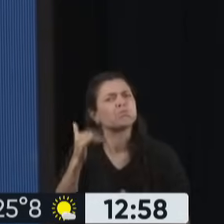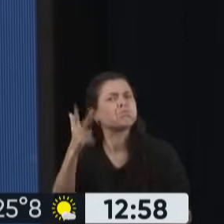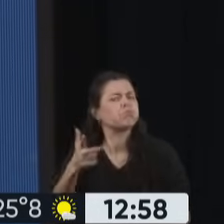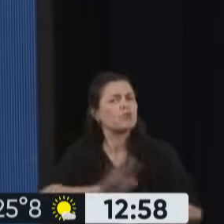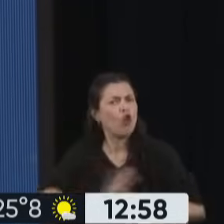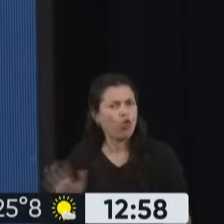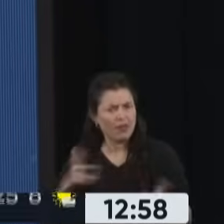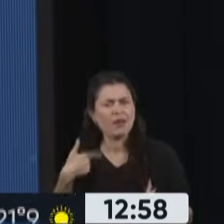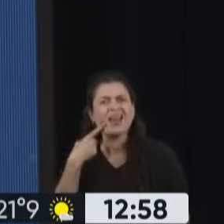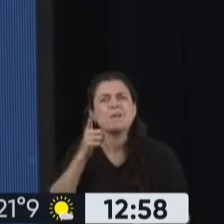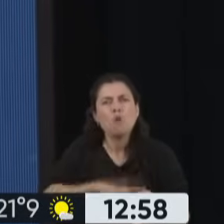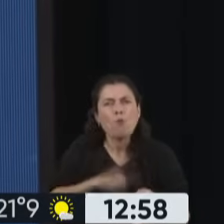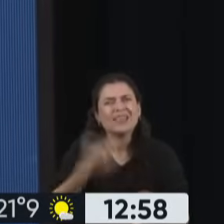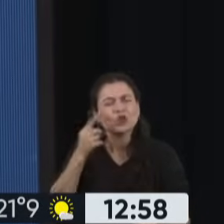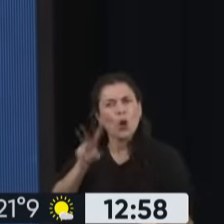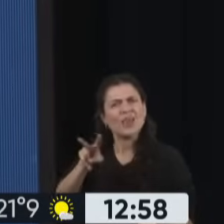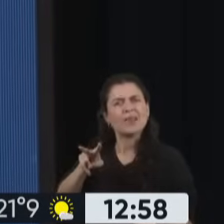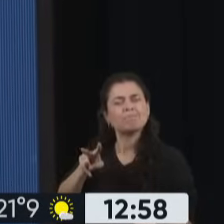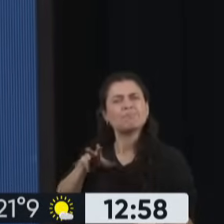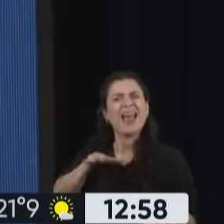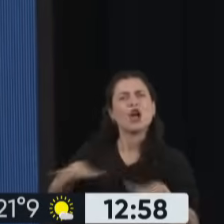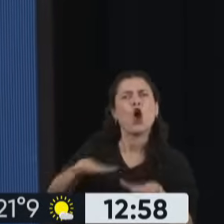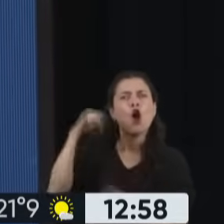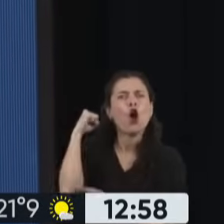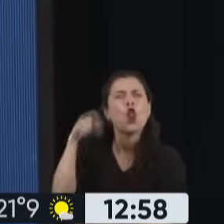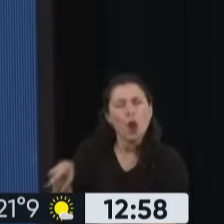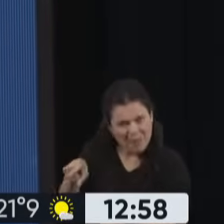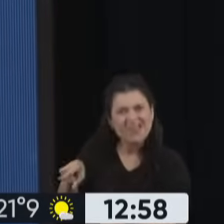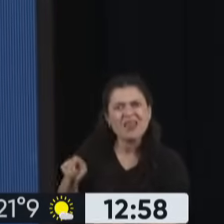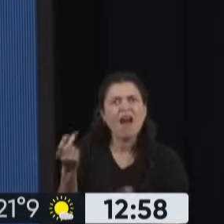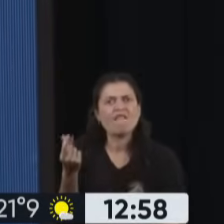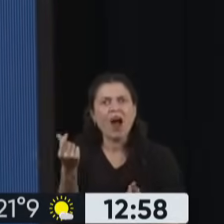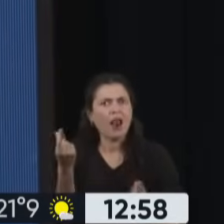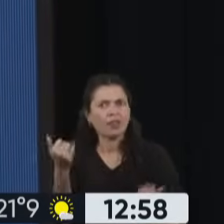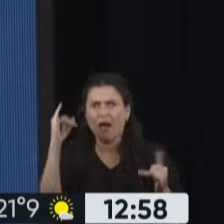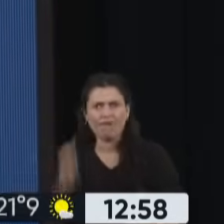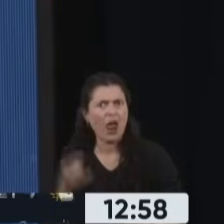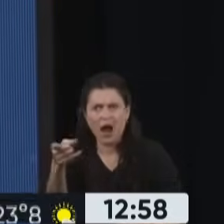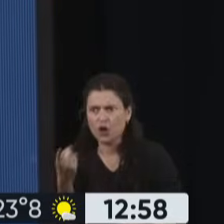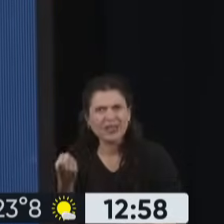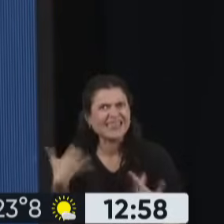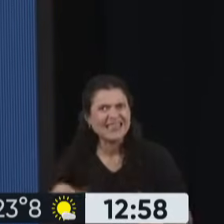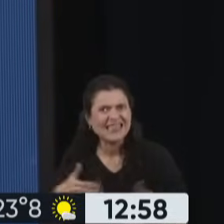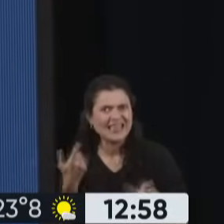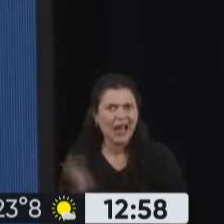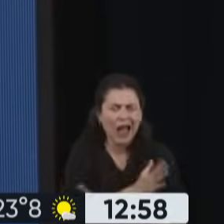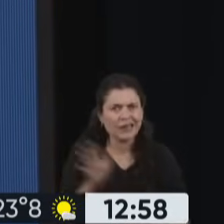ver que la economía no iba a tener insumo monetario. Y